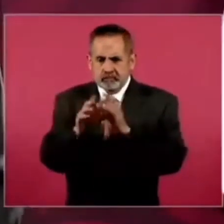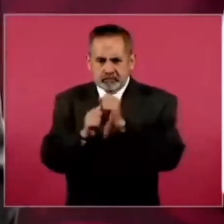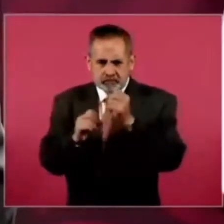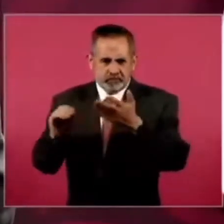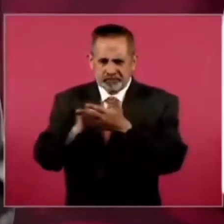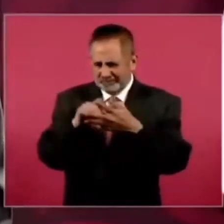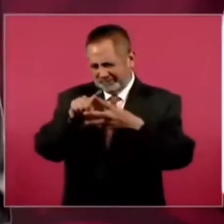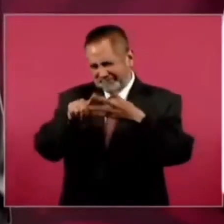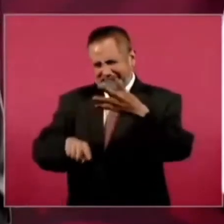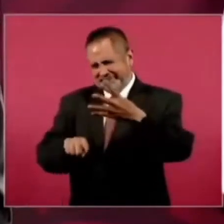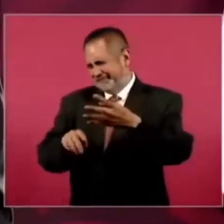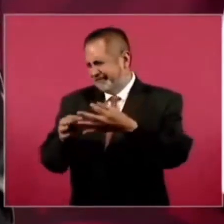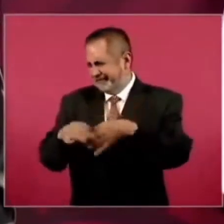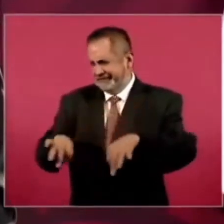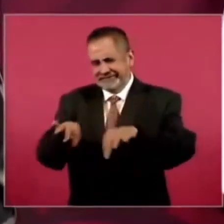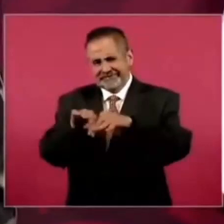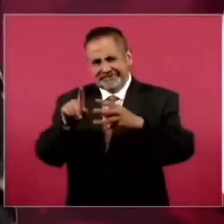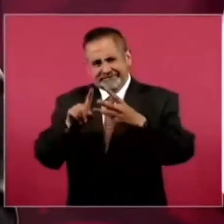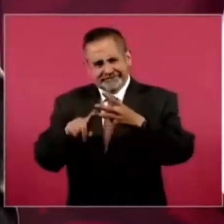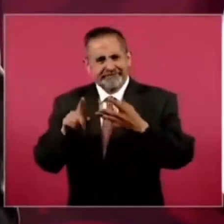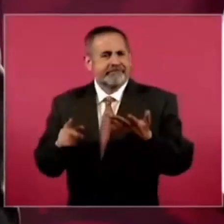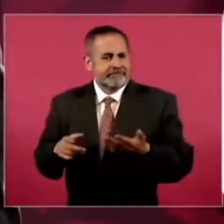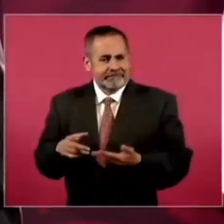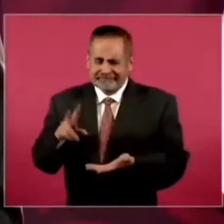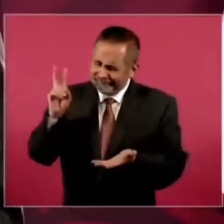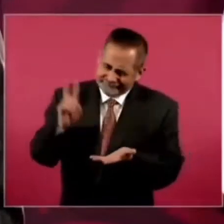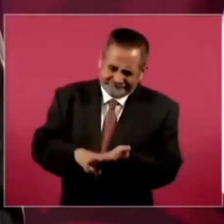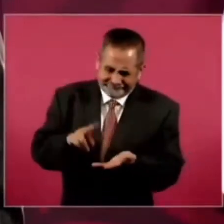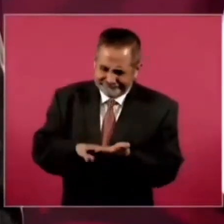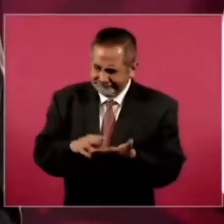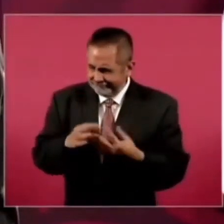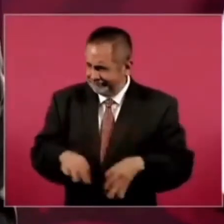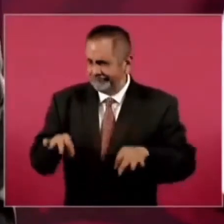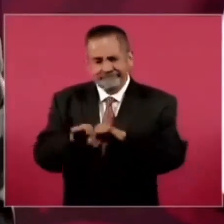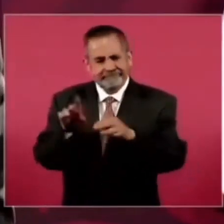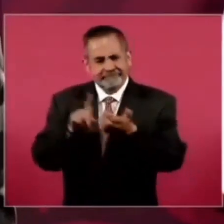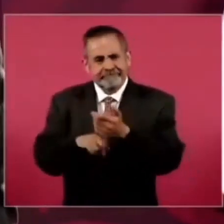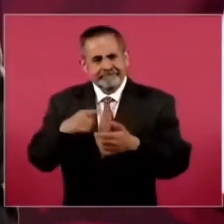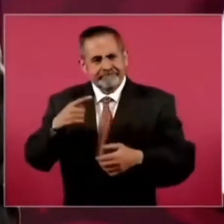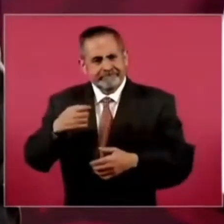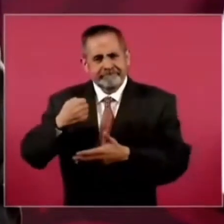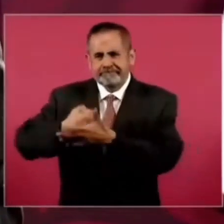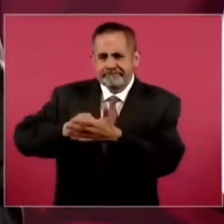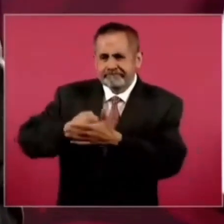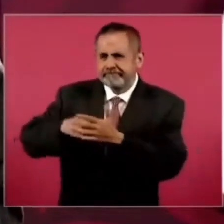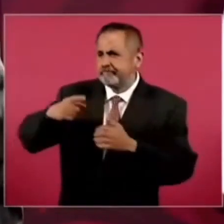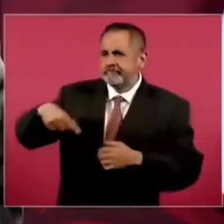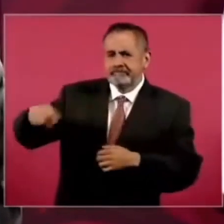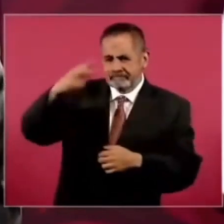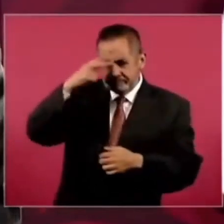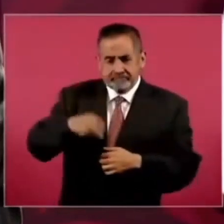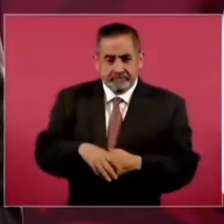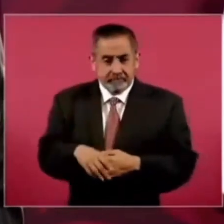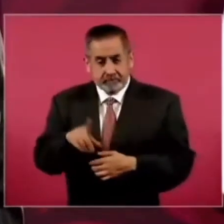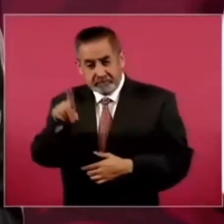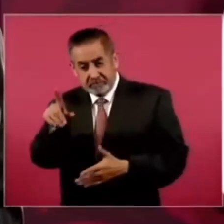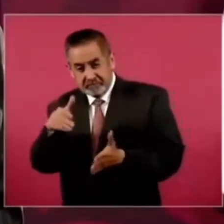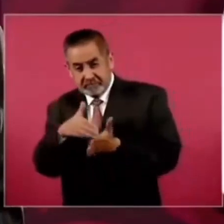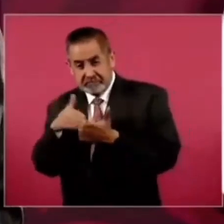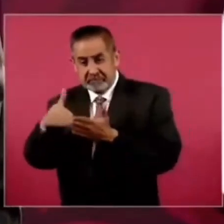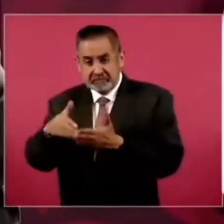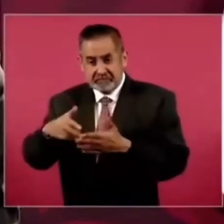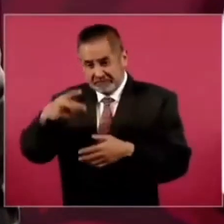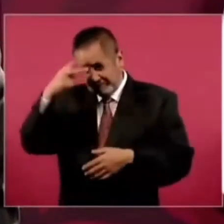Esos 3 artículos son fruto de la lucha del pueblo mexicano. 1 millón